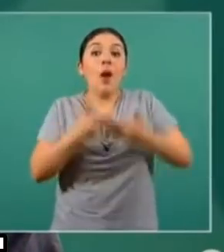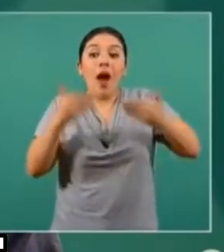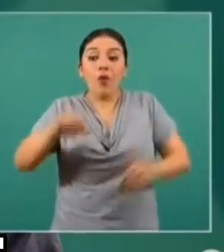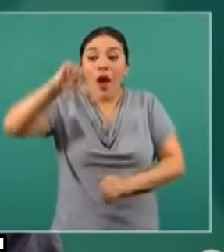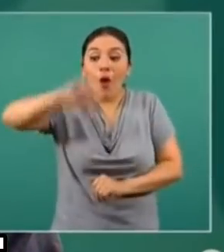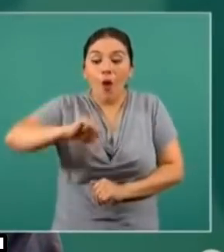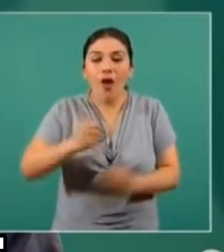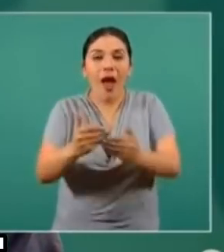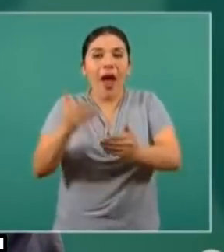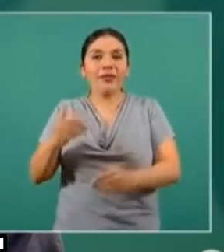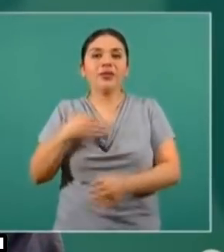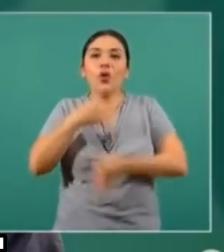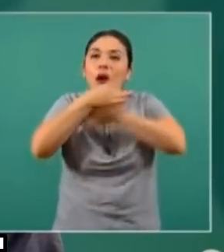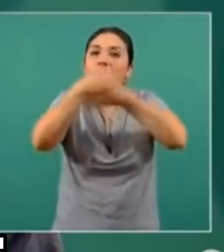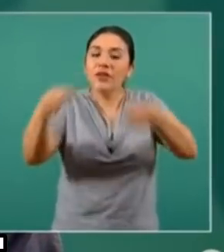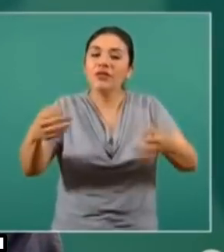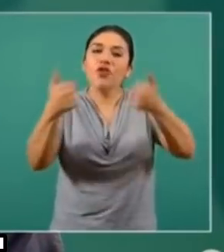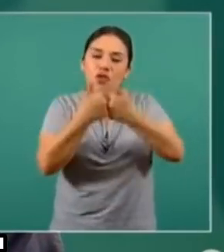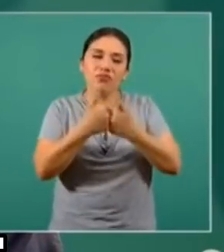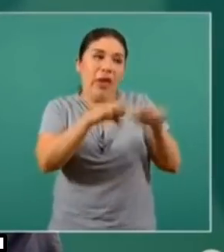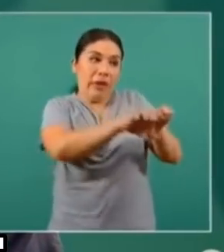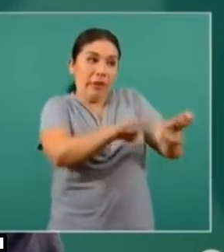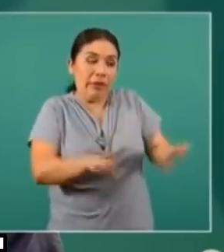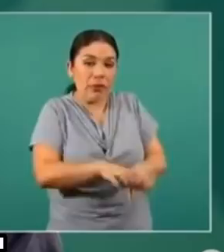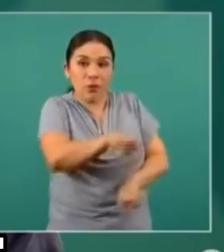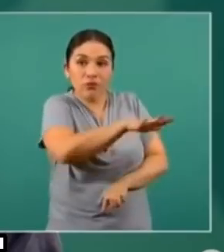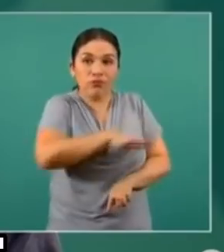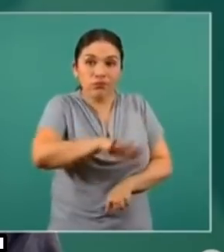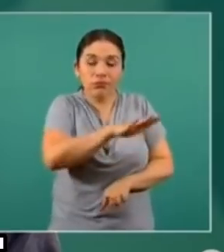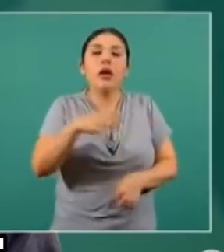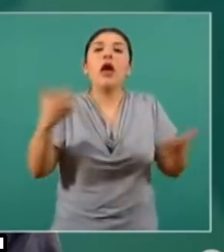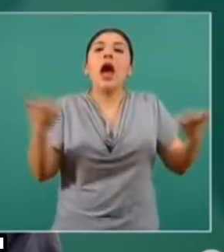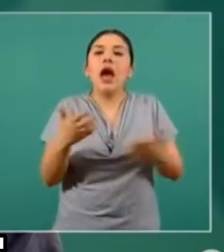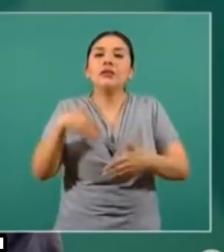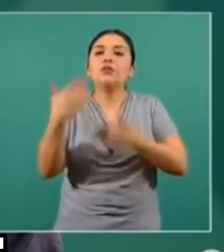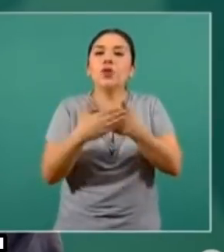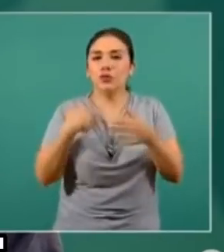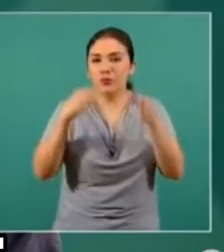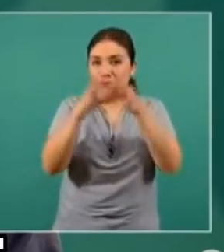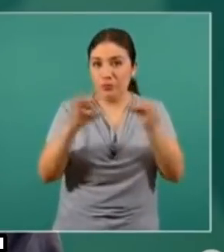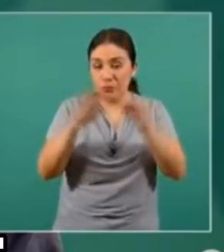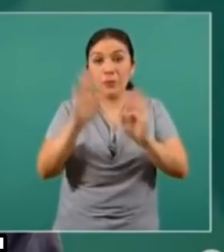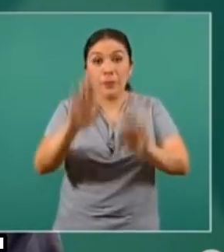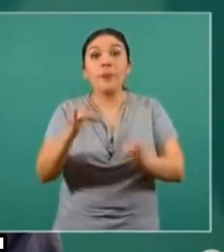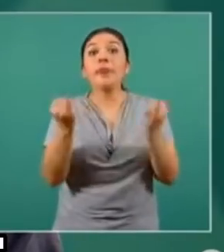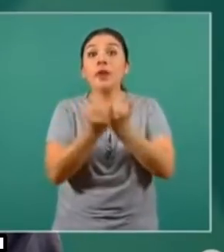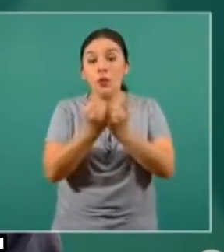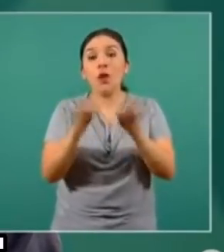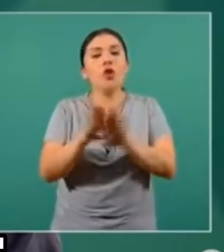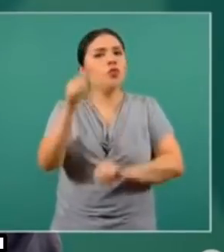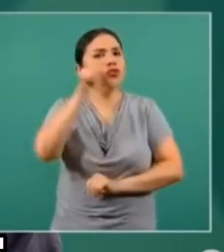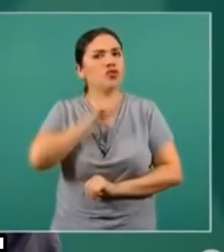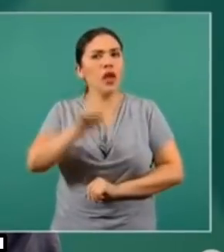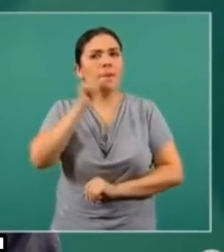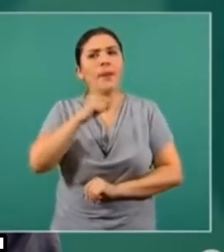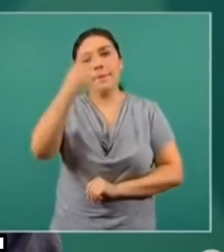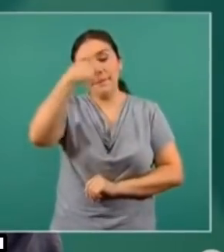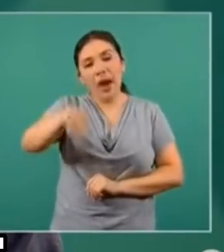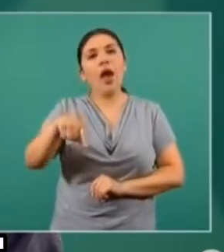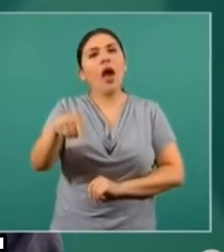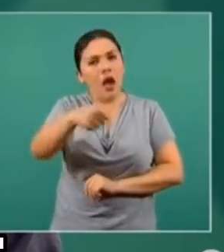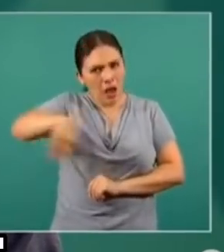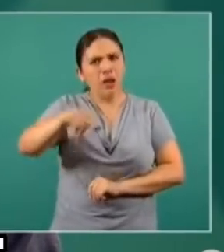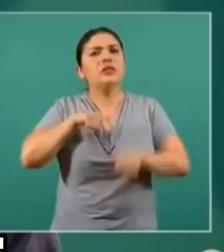hoy anticipar a nombre de todo el equipo lo que vamos a estar comentando. Y dejaremos, por supuesto, como siempre, los